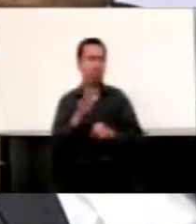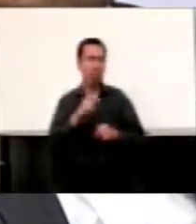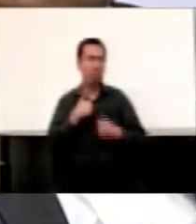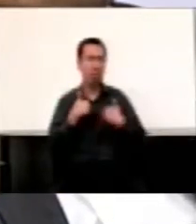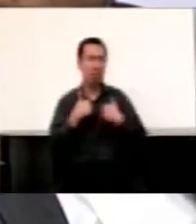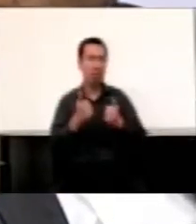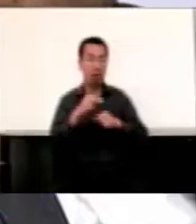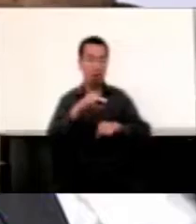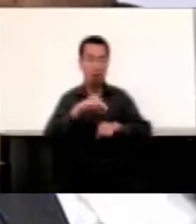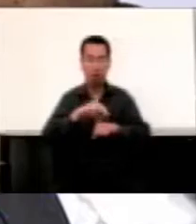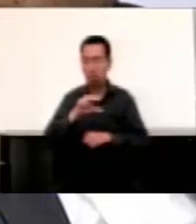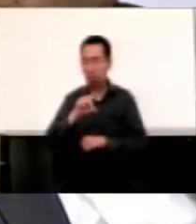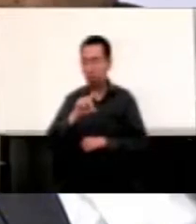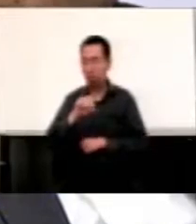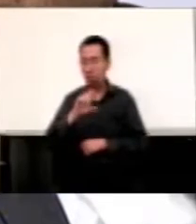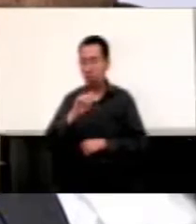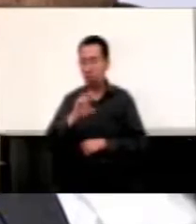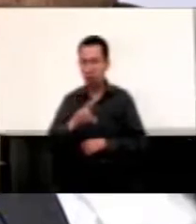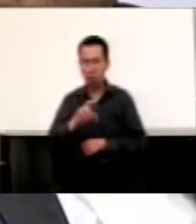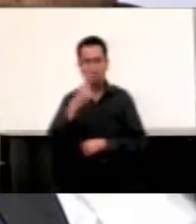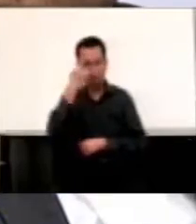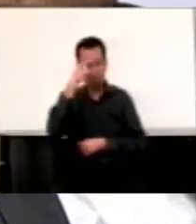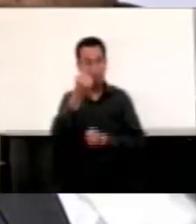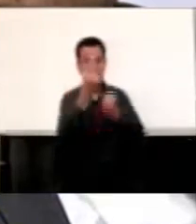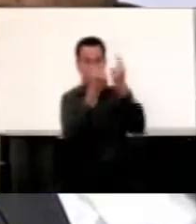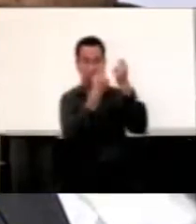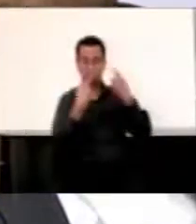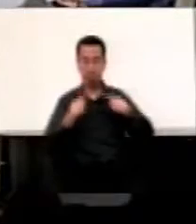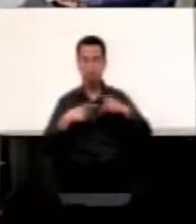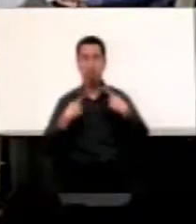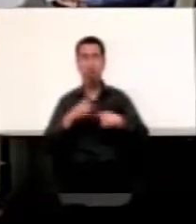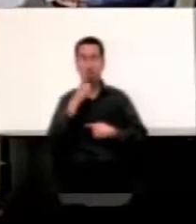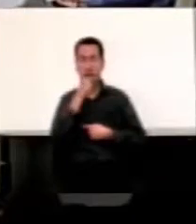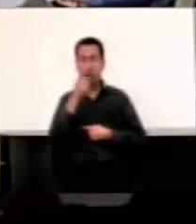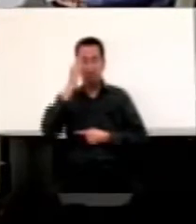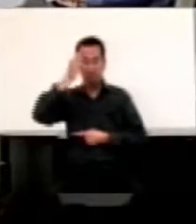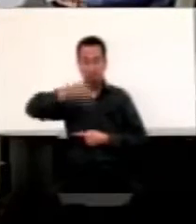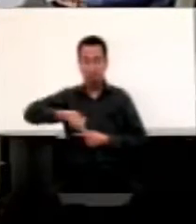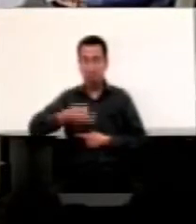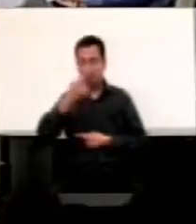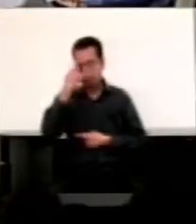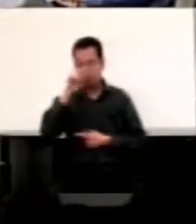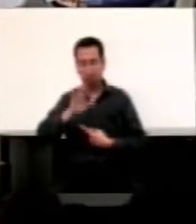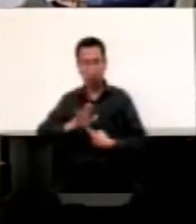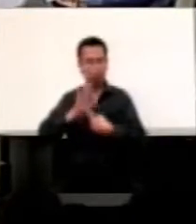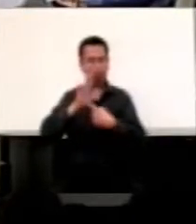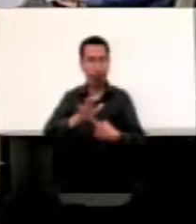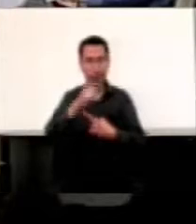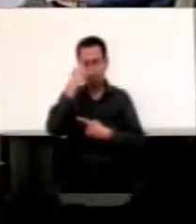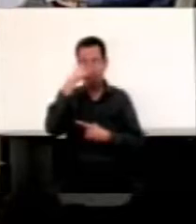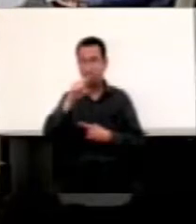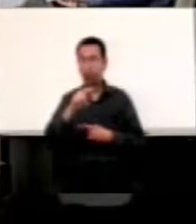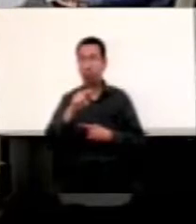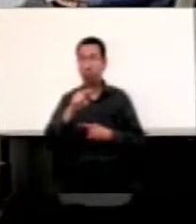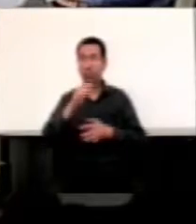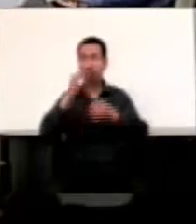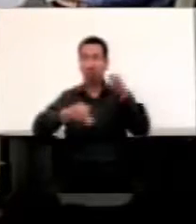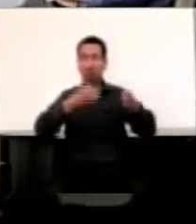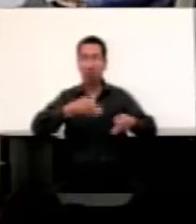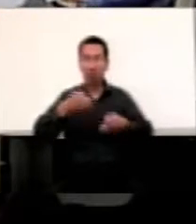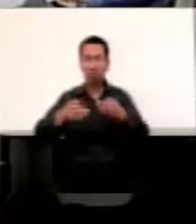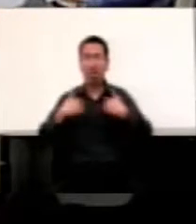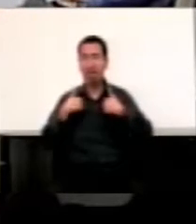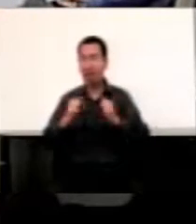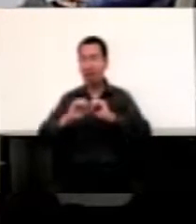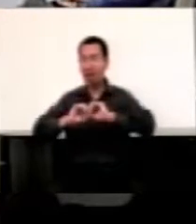entiendo, doctor, no hay por parte convencimiento de los electores ese visto bueno o ese